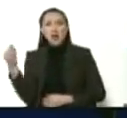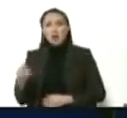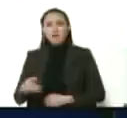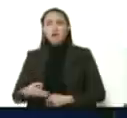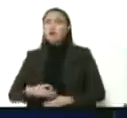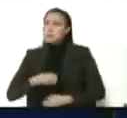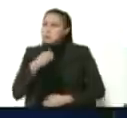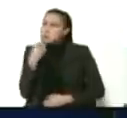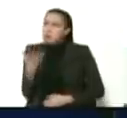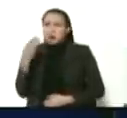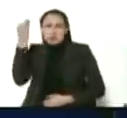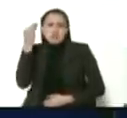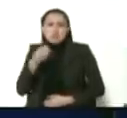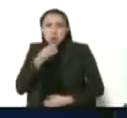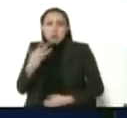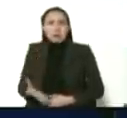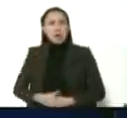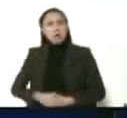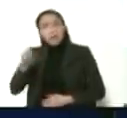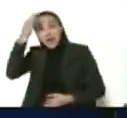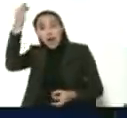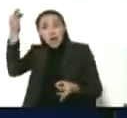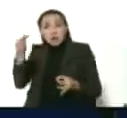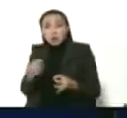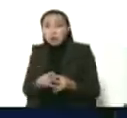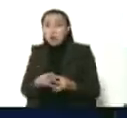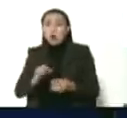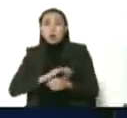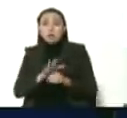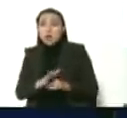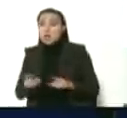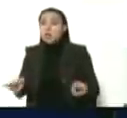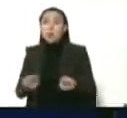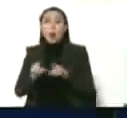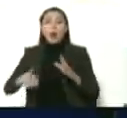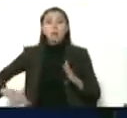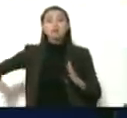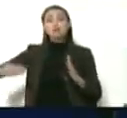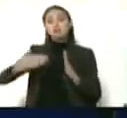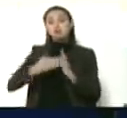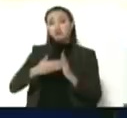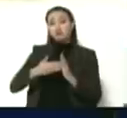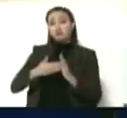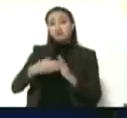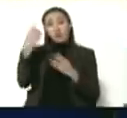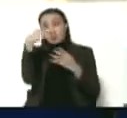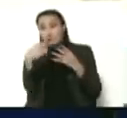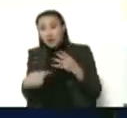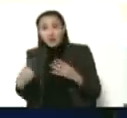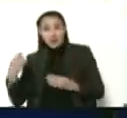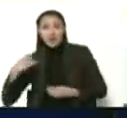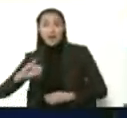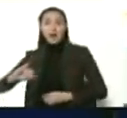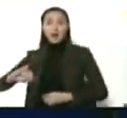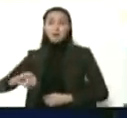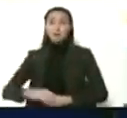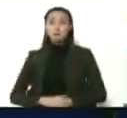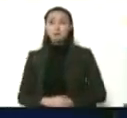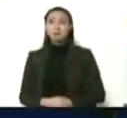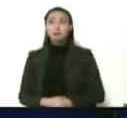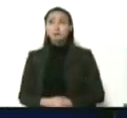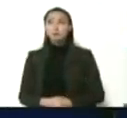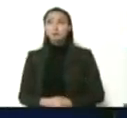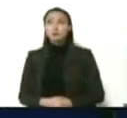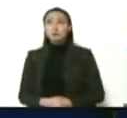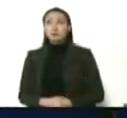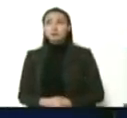digo yo, creyó que esto era una amenaza más de esas que no se concretan al final. Y